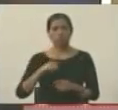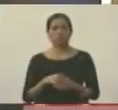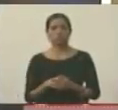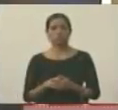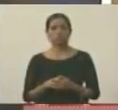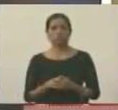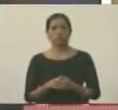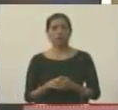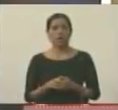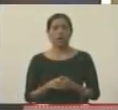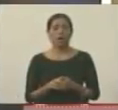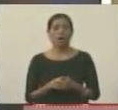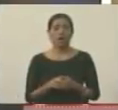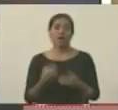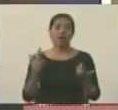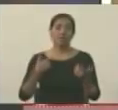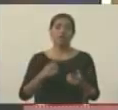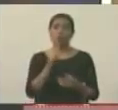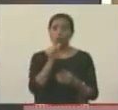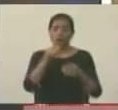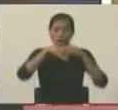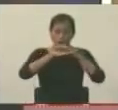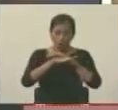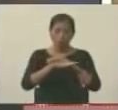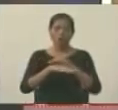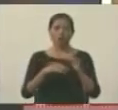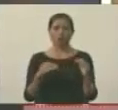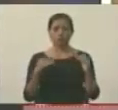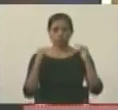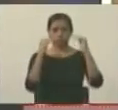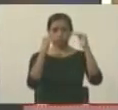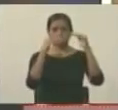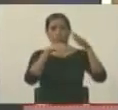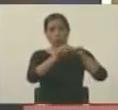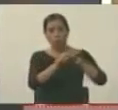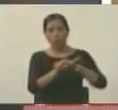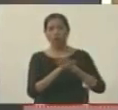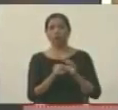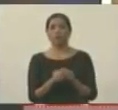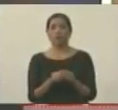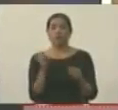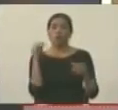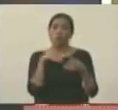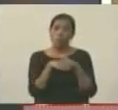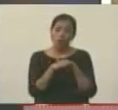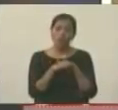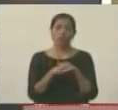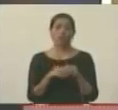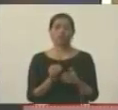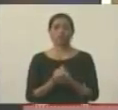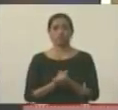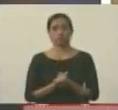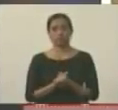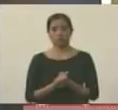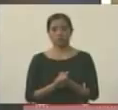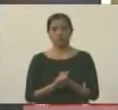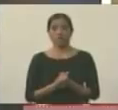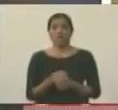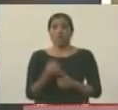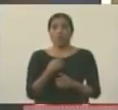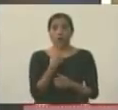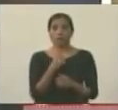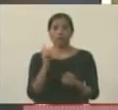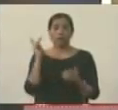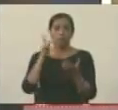estamos vamos a tener otro buen pivote de agua para ahorrar acumular no y cuando viene un momento